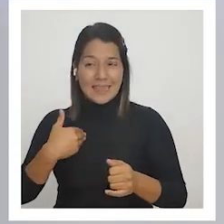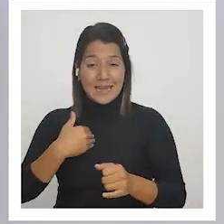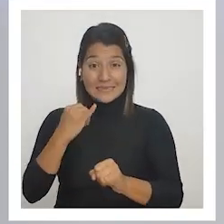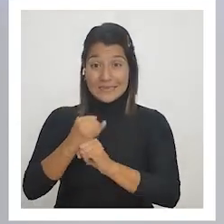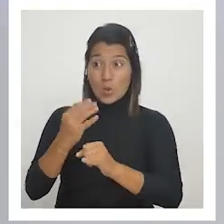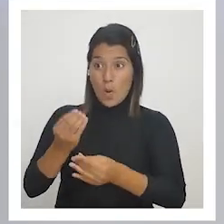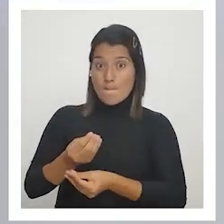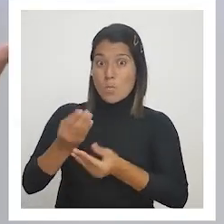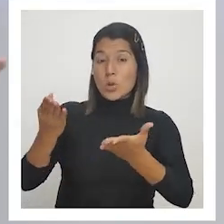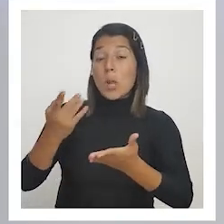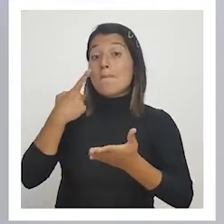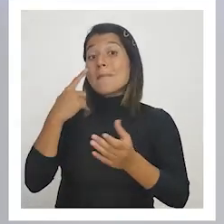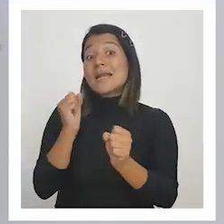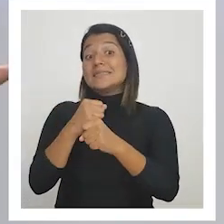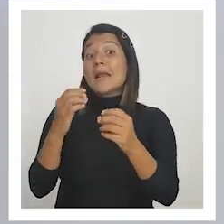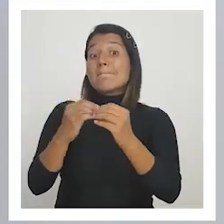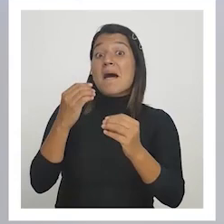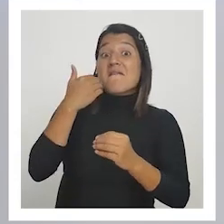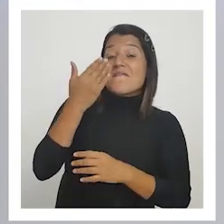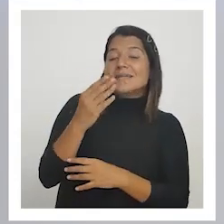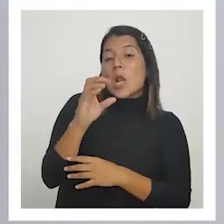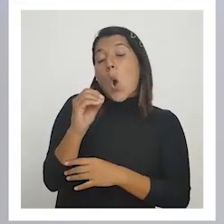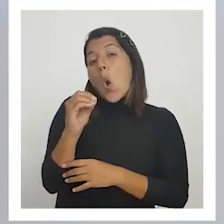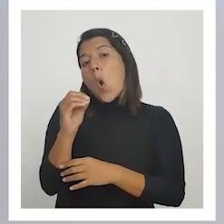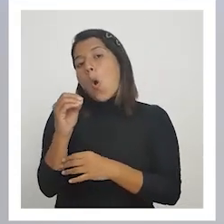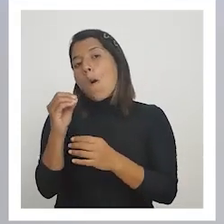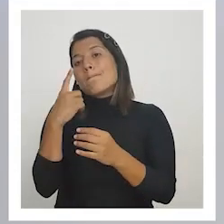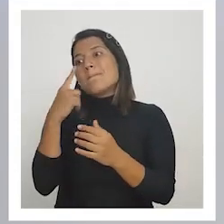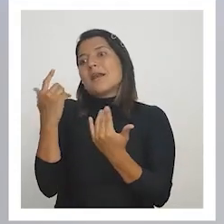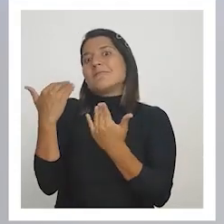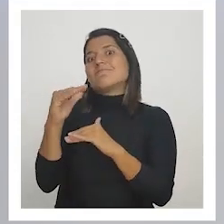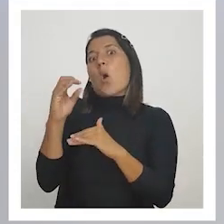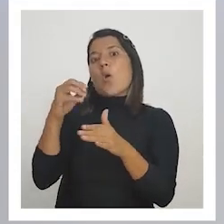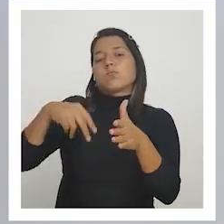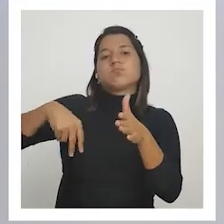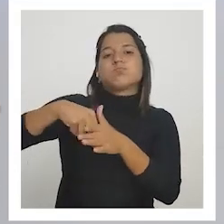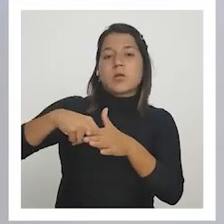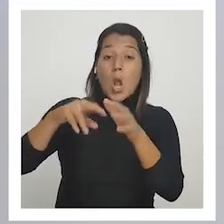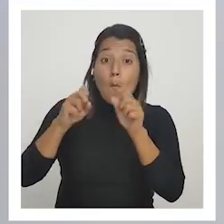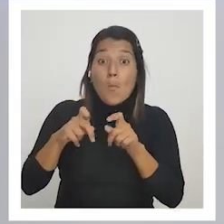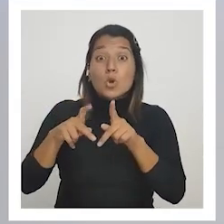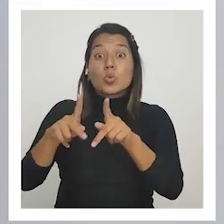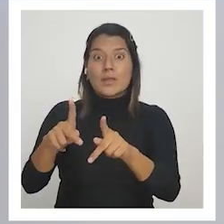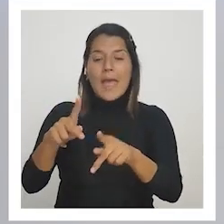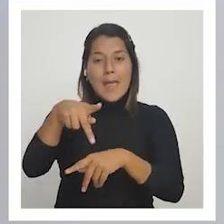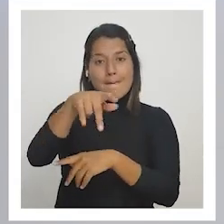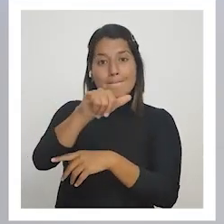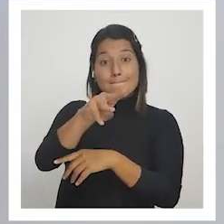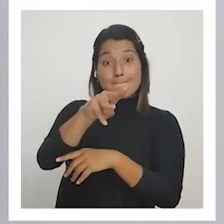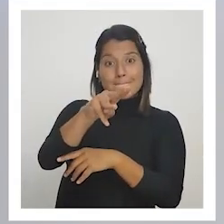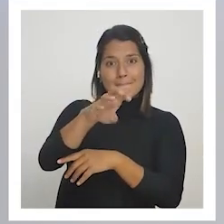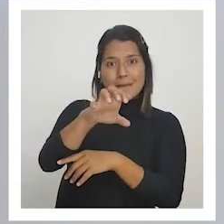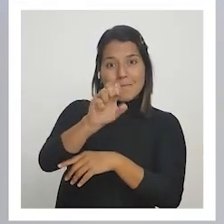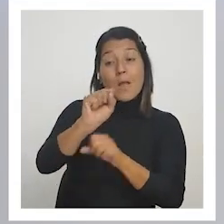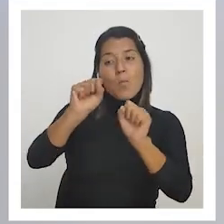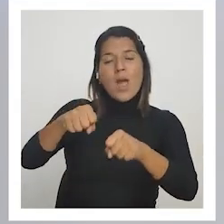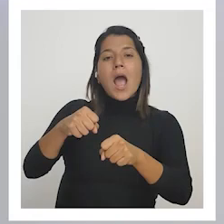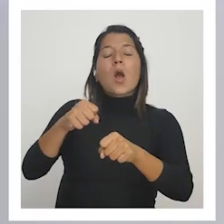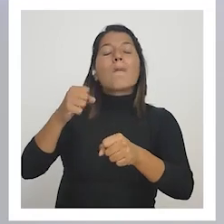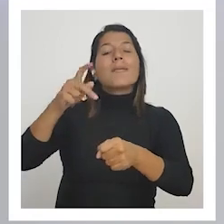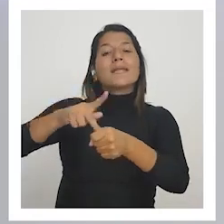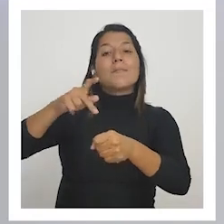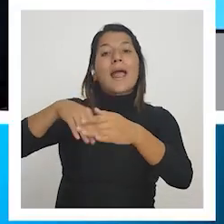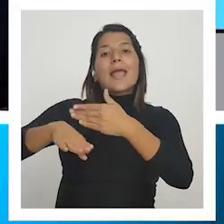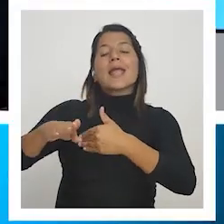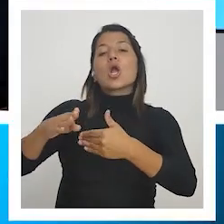o para limitar de una u otra forma la posibilidad de esa participación. En una coyuntura además, Eric, que es muy importante, y